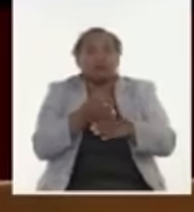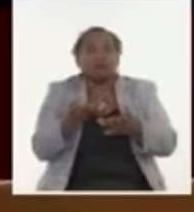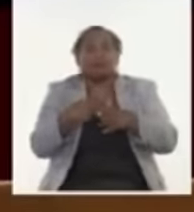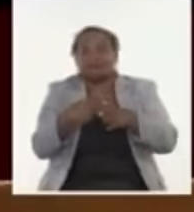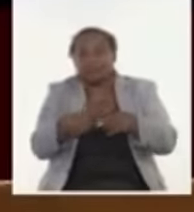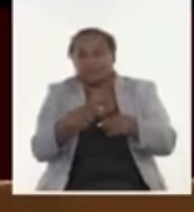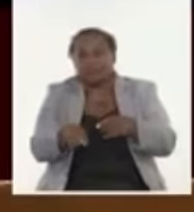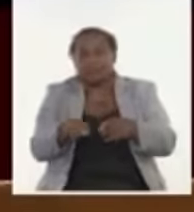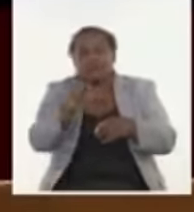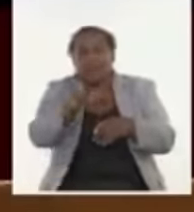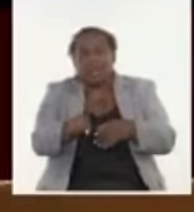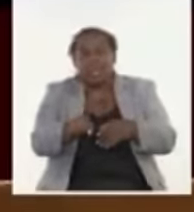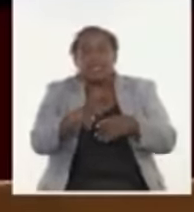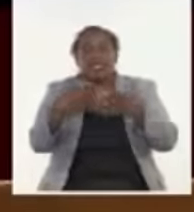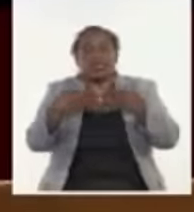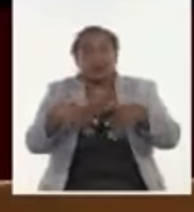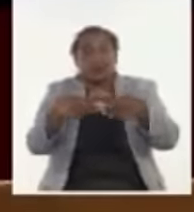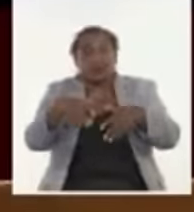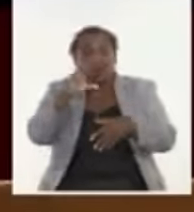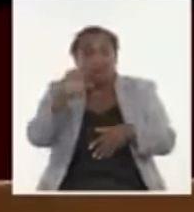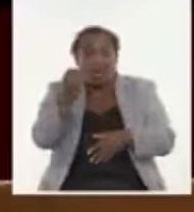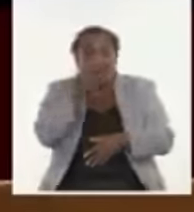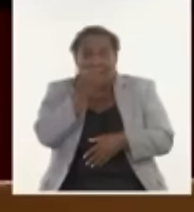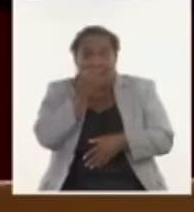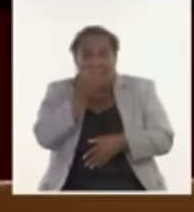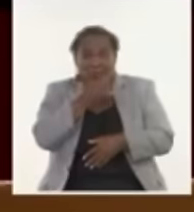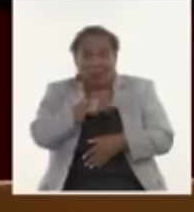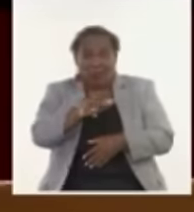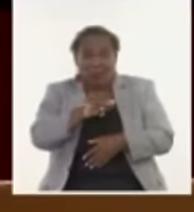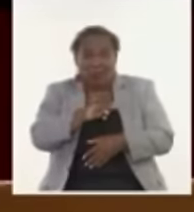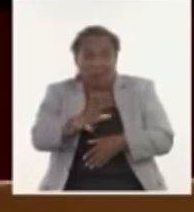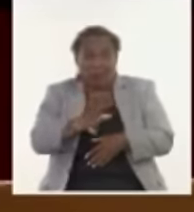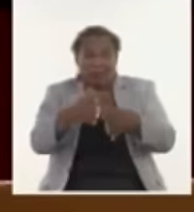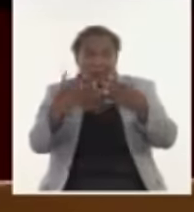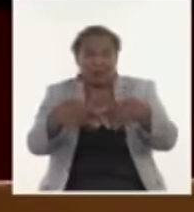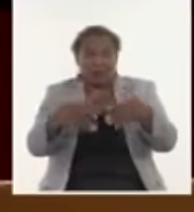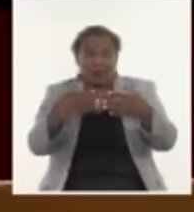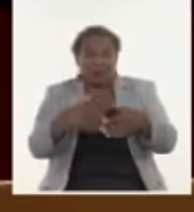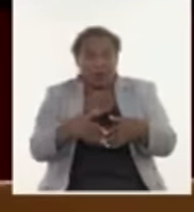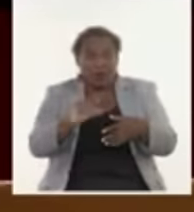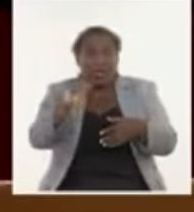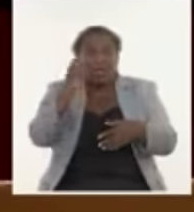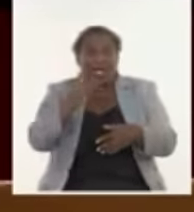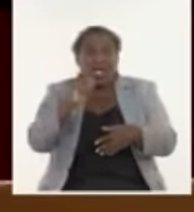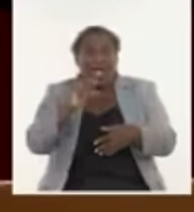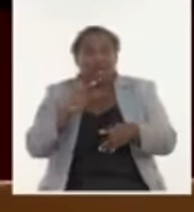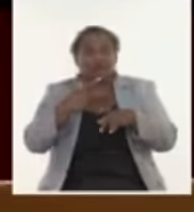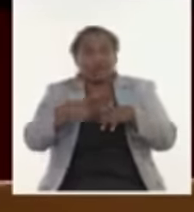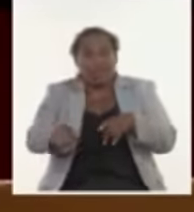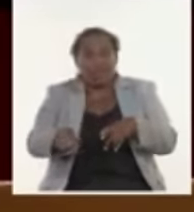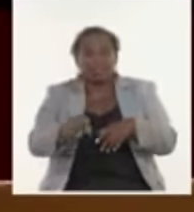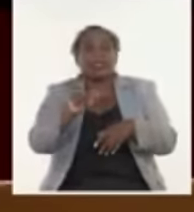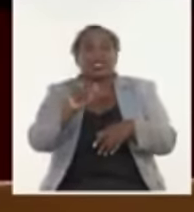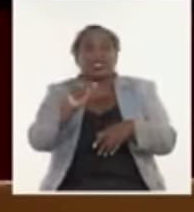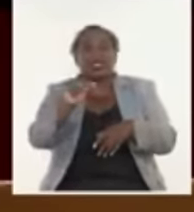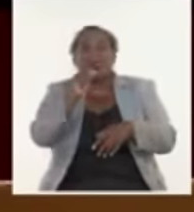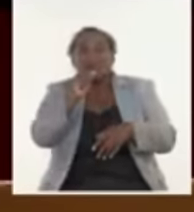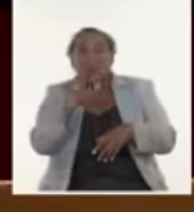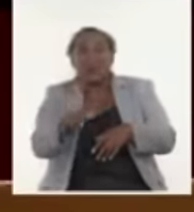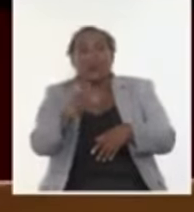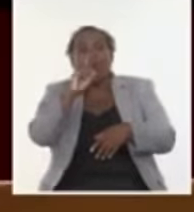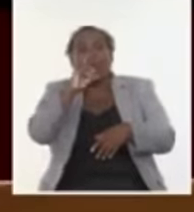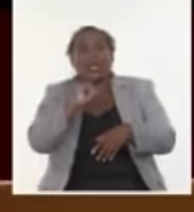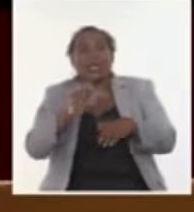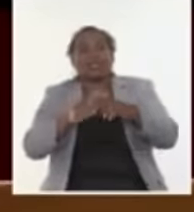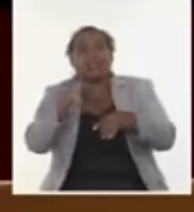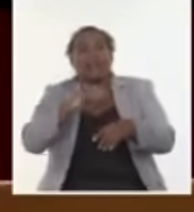en la industria alimentaria, también producción de cacao, jugos, néctar, rones,